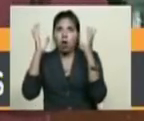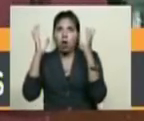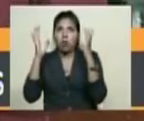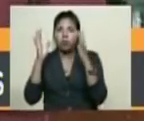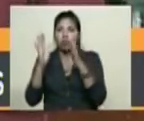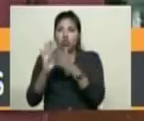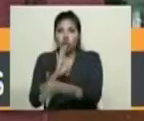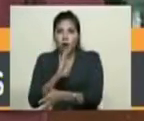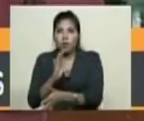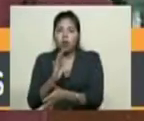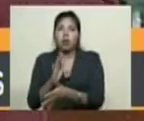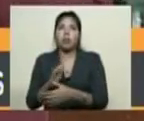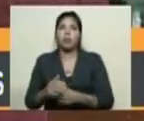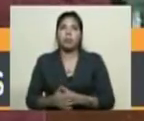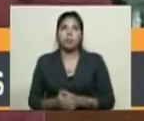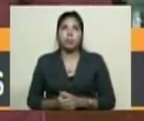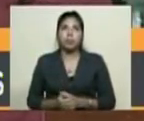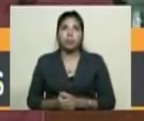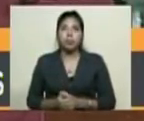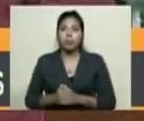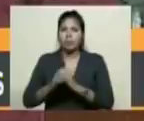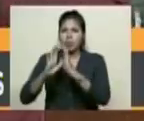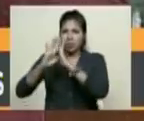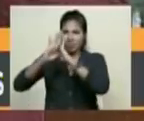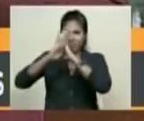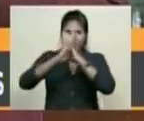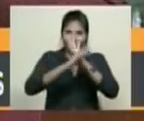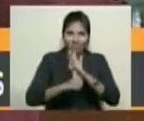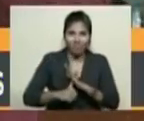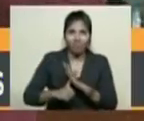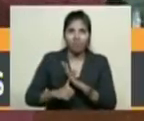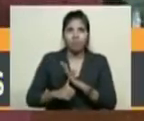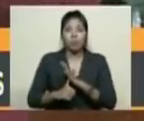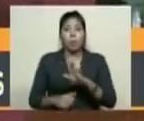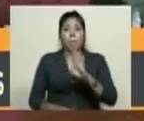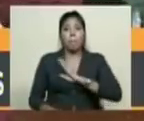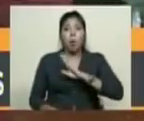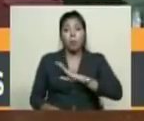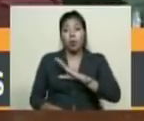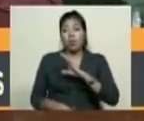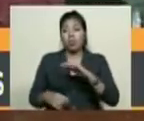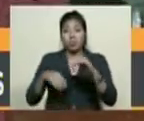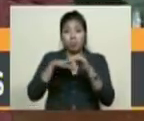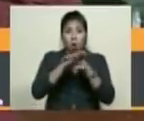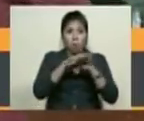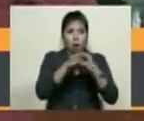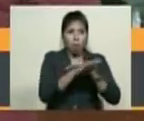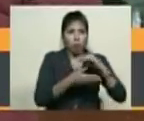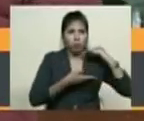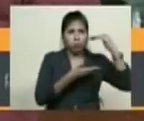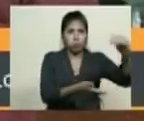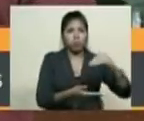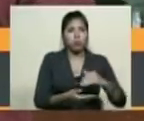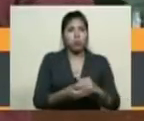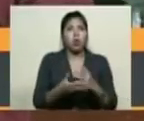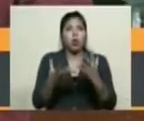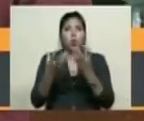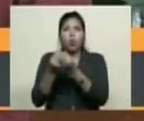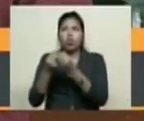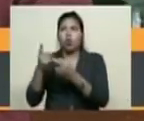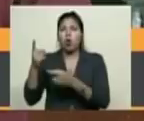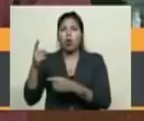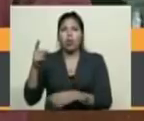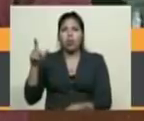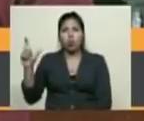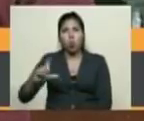y materiales del robo de la moneda venezolana, el Bolívar, en complicidad con las mafias de Cúcuta y de